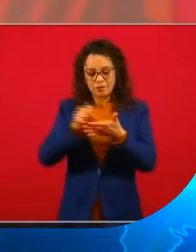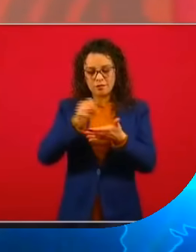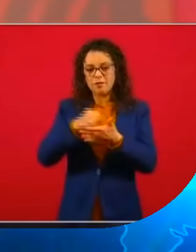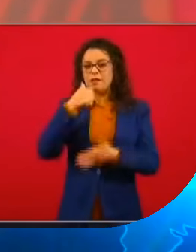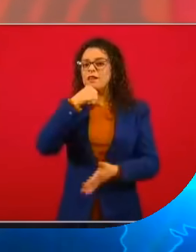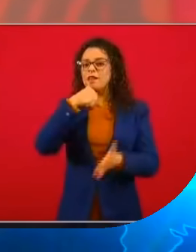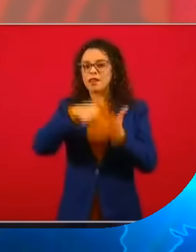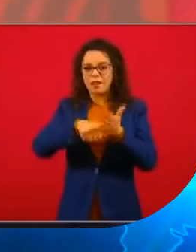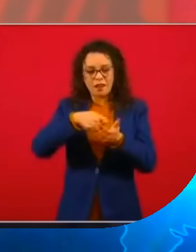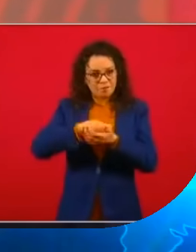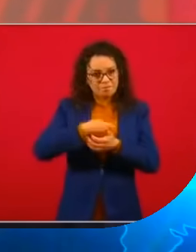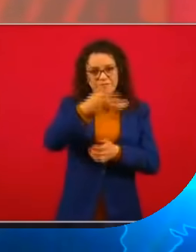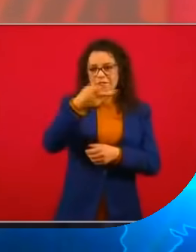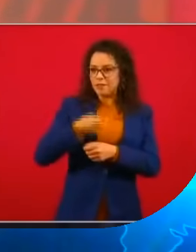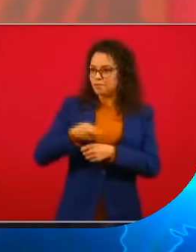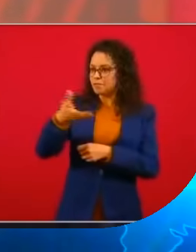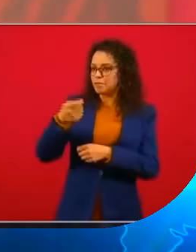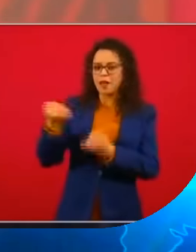cuando